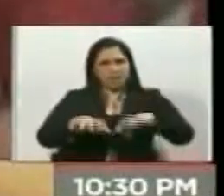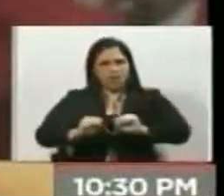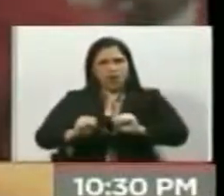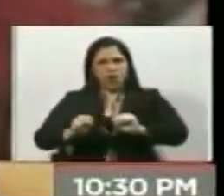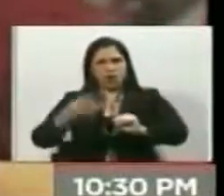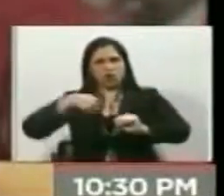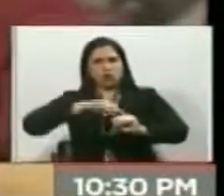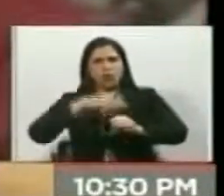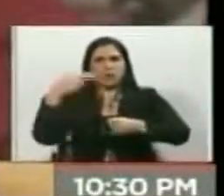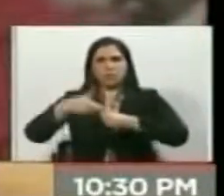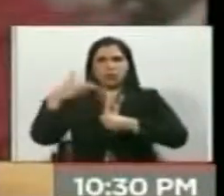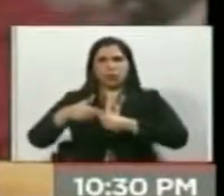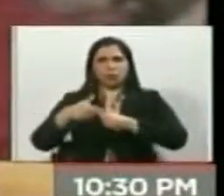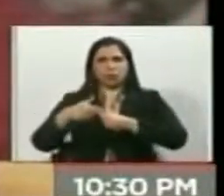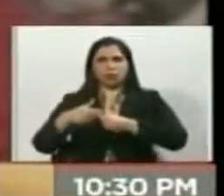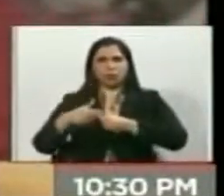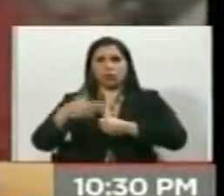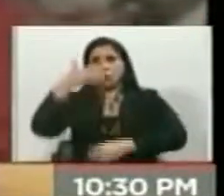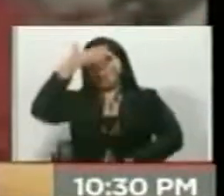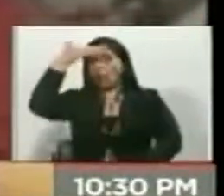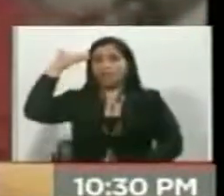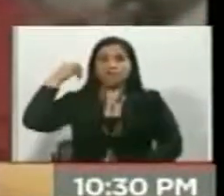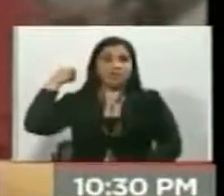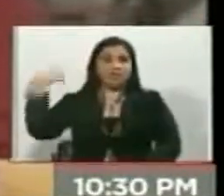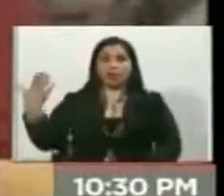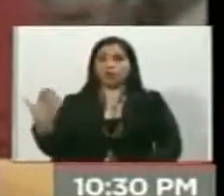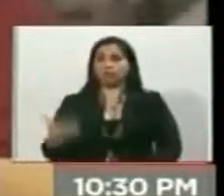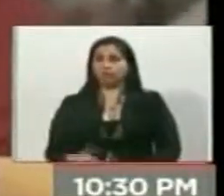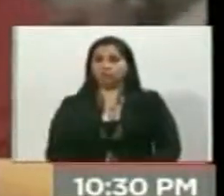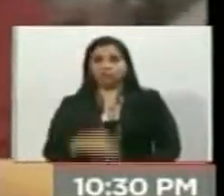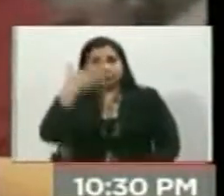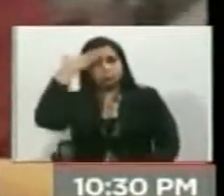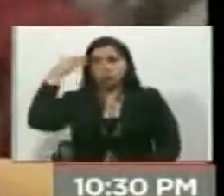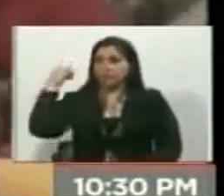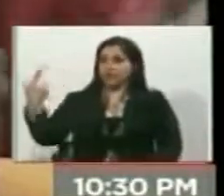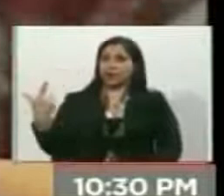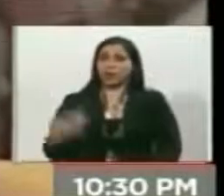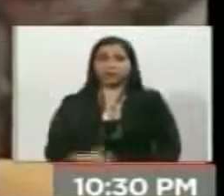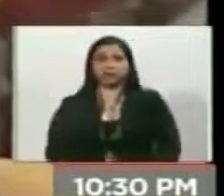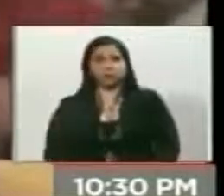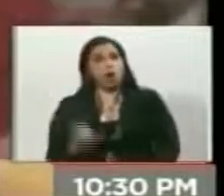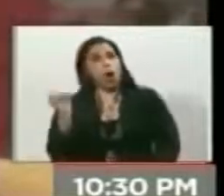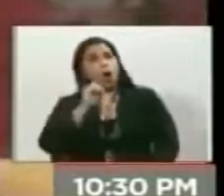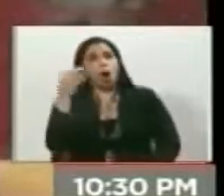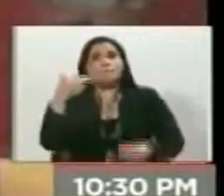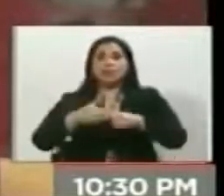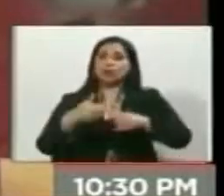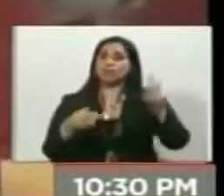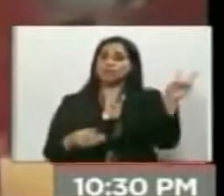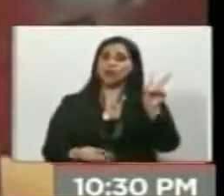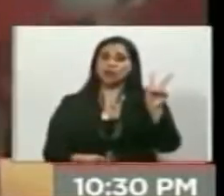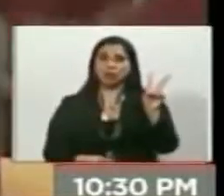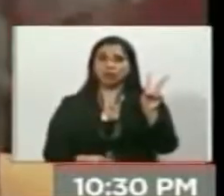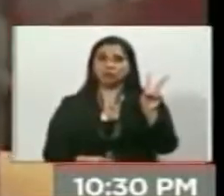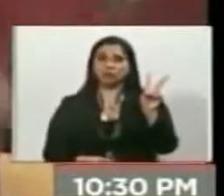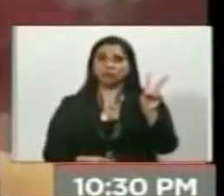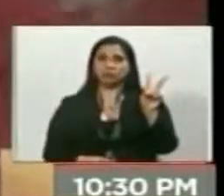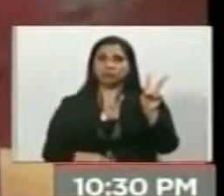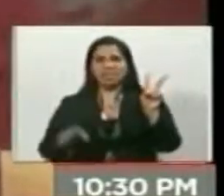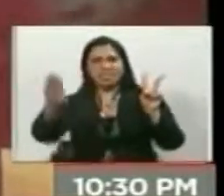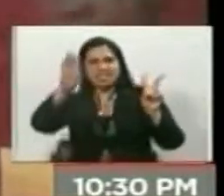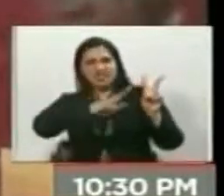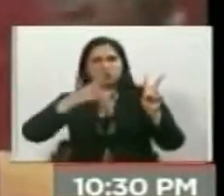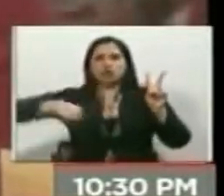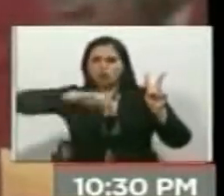nuestro petróleo, olvídense, olvídense. O el petróleo venezolano es de nosotros